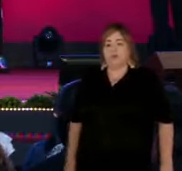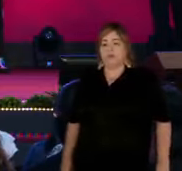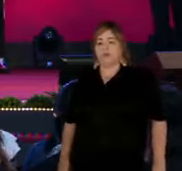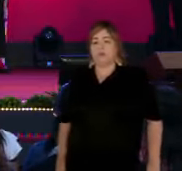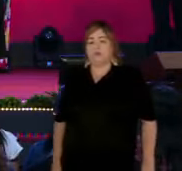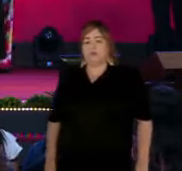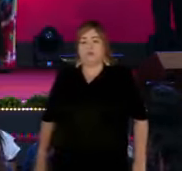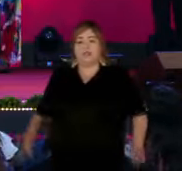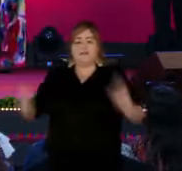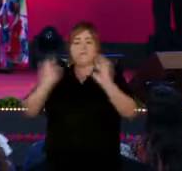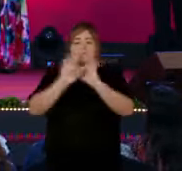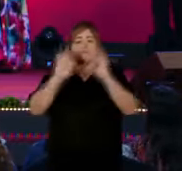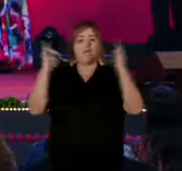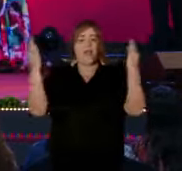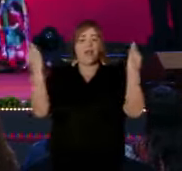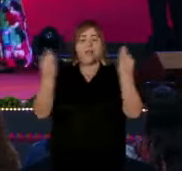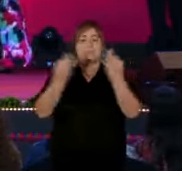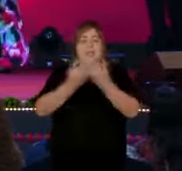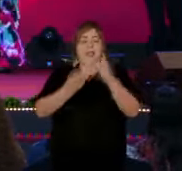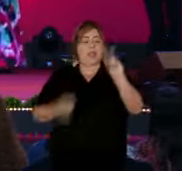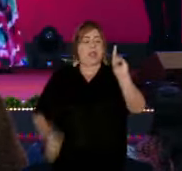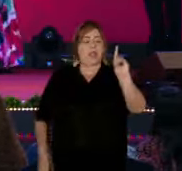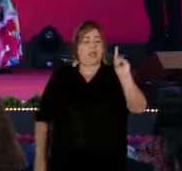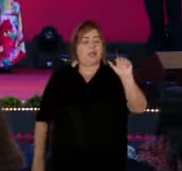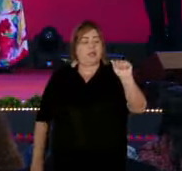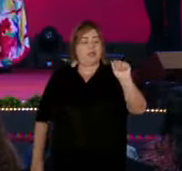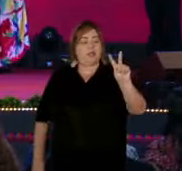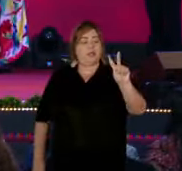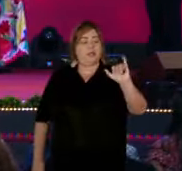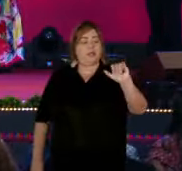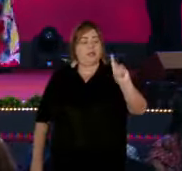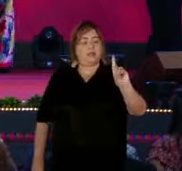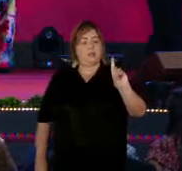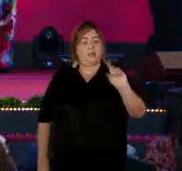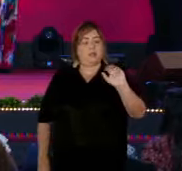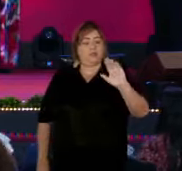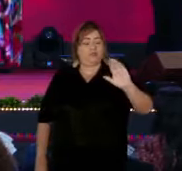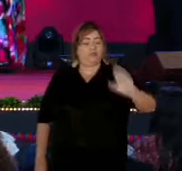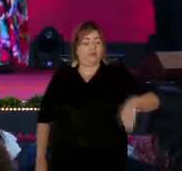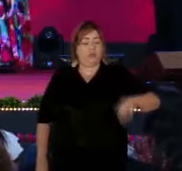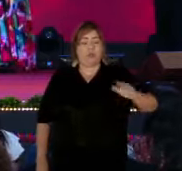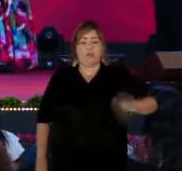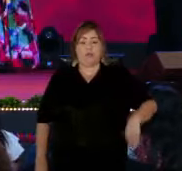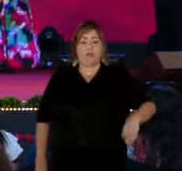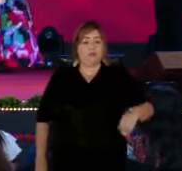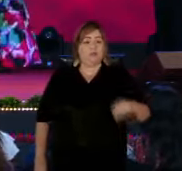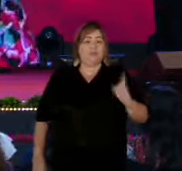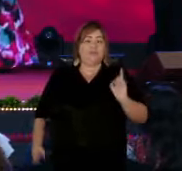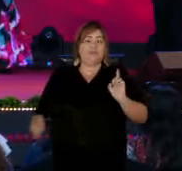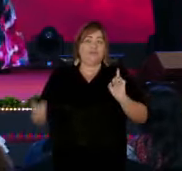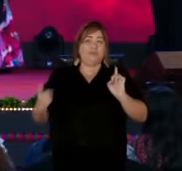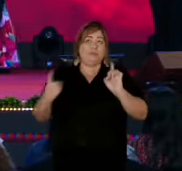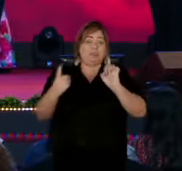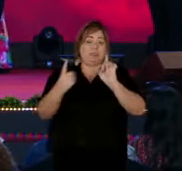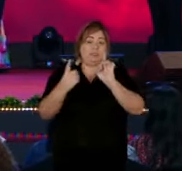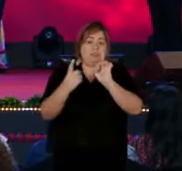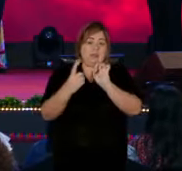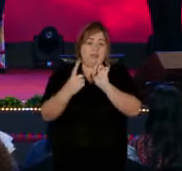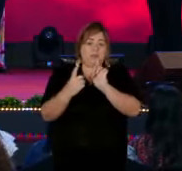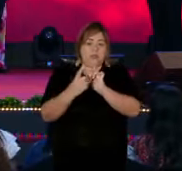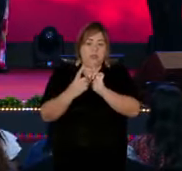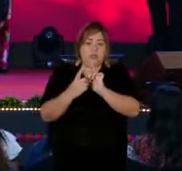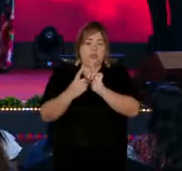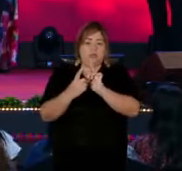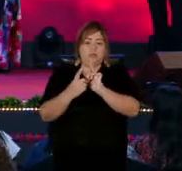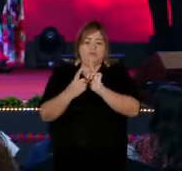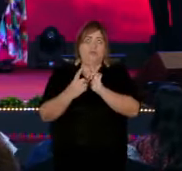Esa familia bella de David que vino hoy, si todavía no han encontrado, ¿verdad?, no han recibido a Jesús como su Salvador,